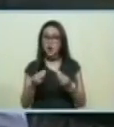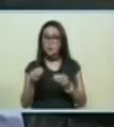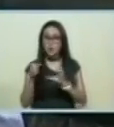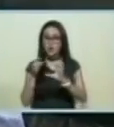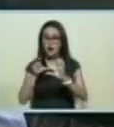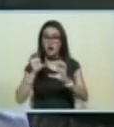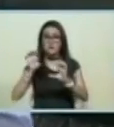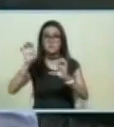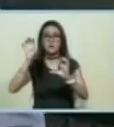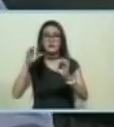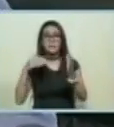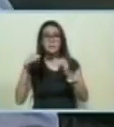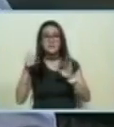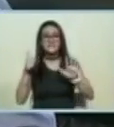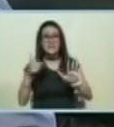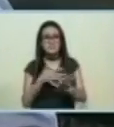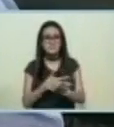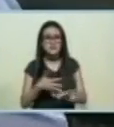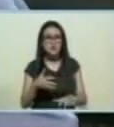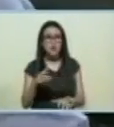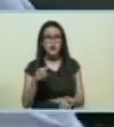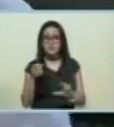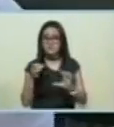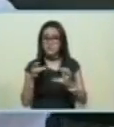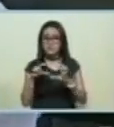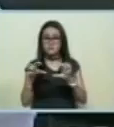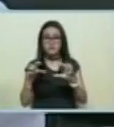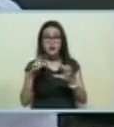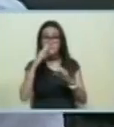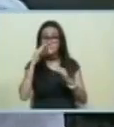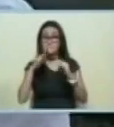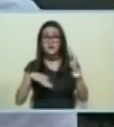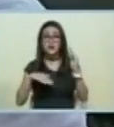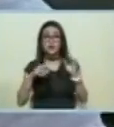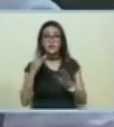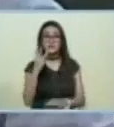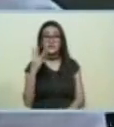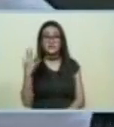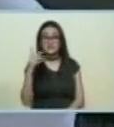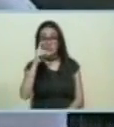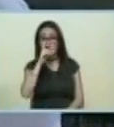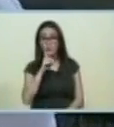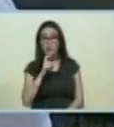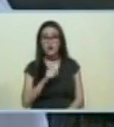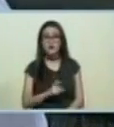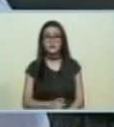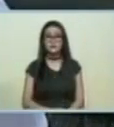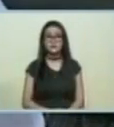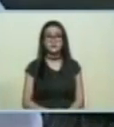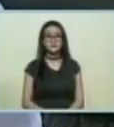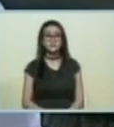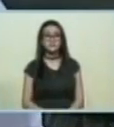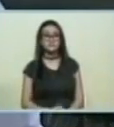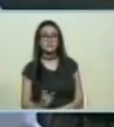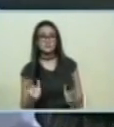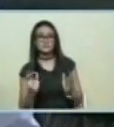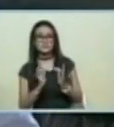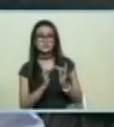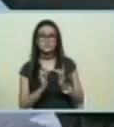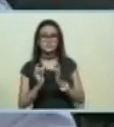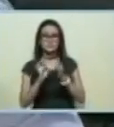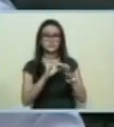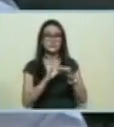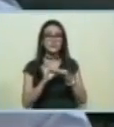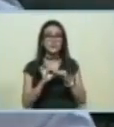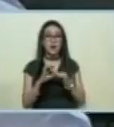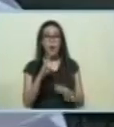Venezuela. Más de 6 millones de carnetizados son jóvenes menores de 35 años. Esto se conecta, presidente,